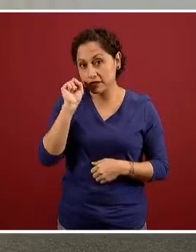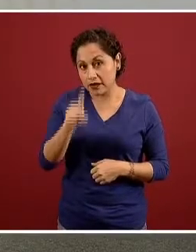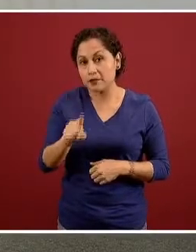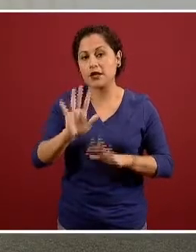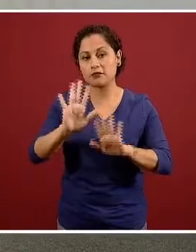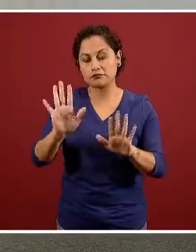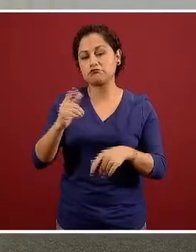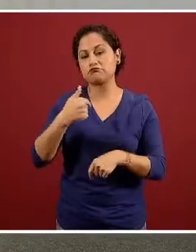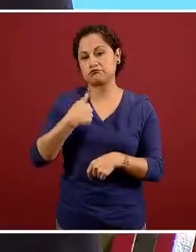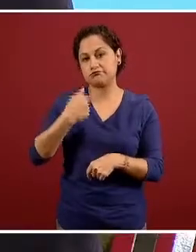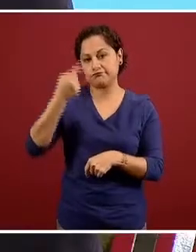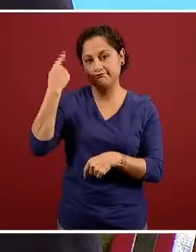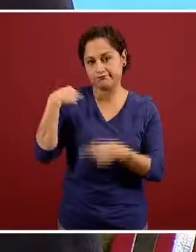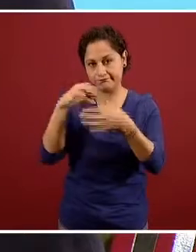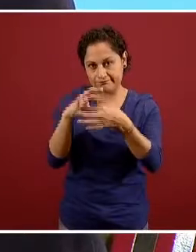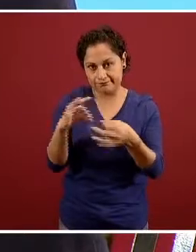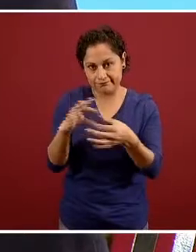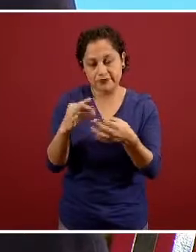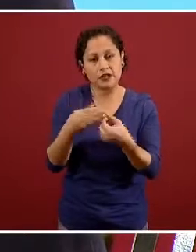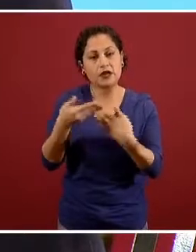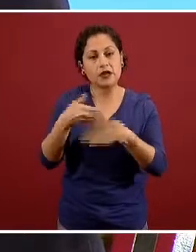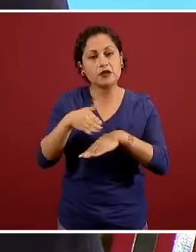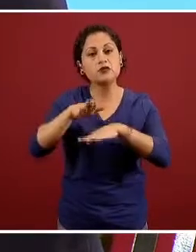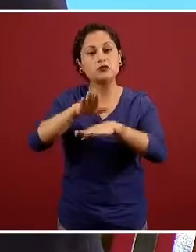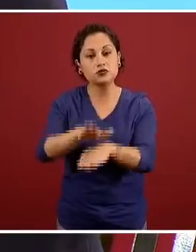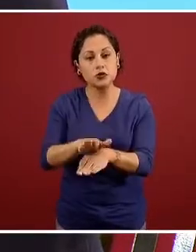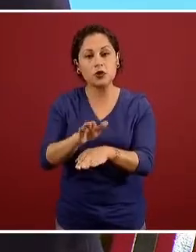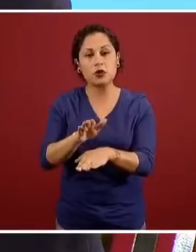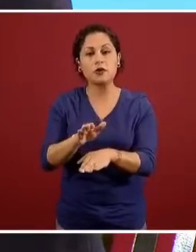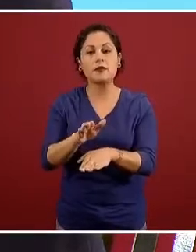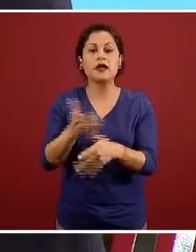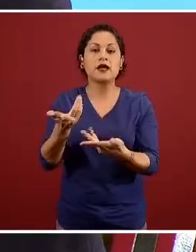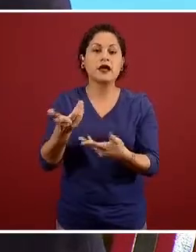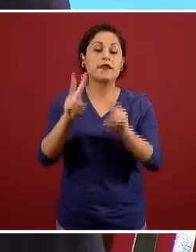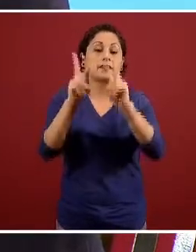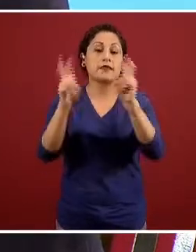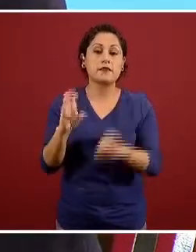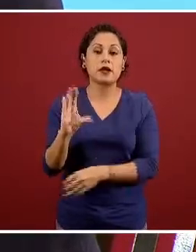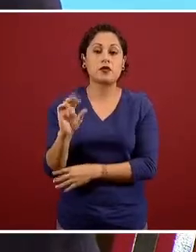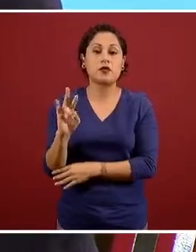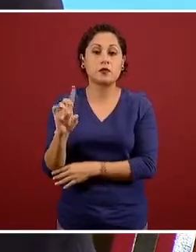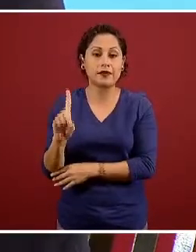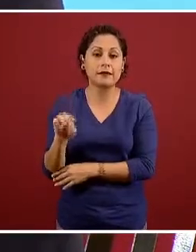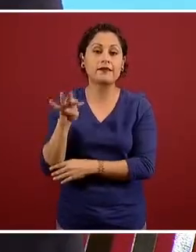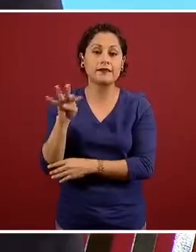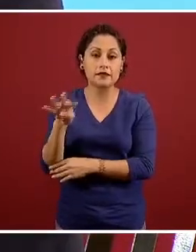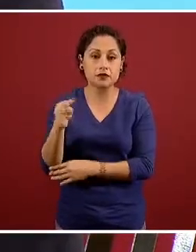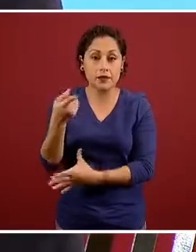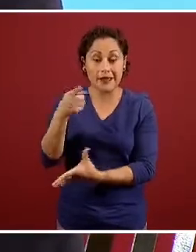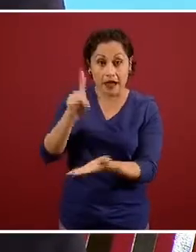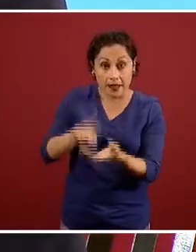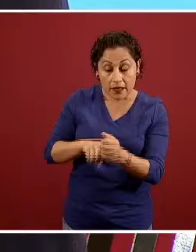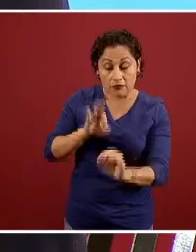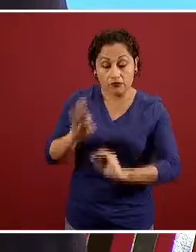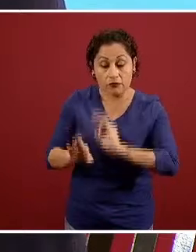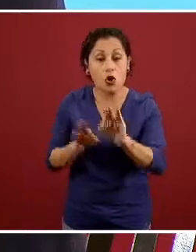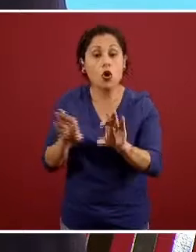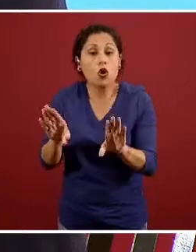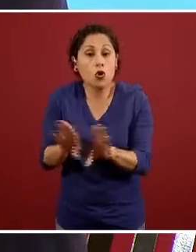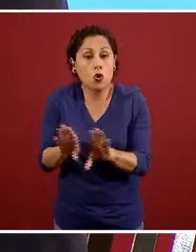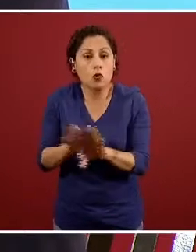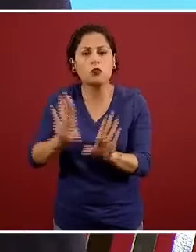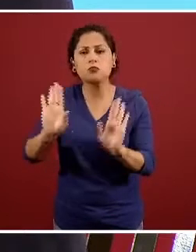contado, con relación a la atención hospitalaria médica de COVID-19, es que otros pacientes con